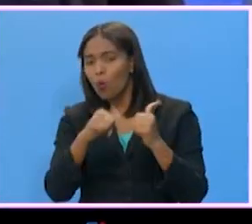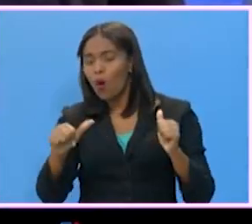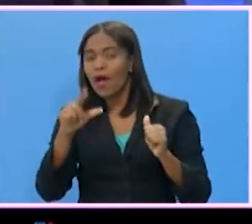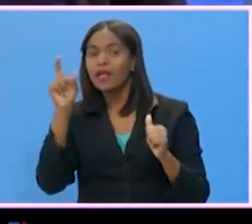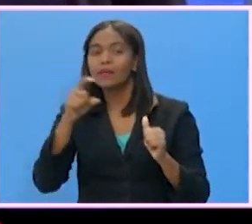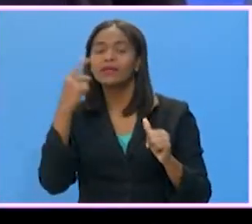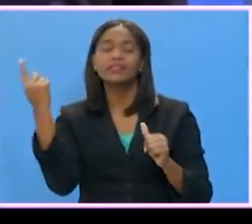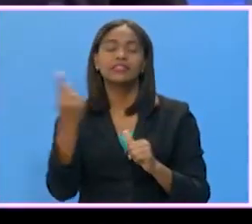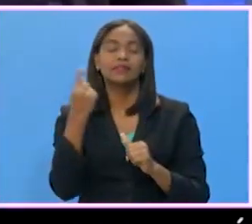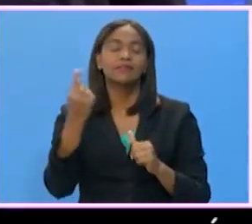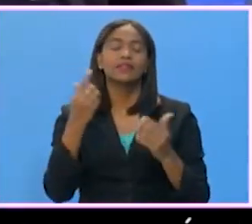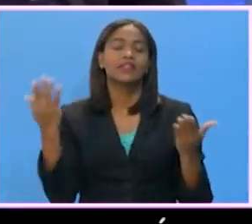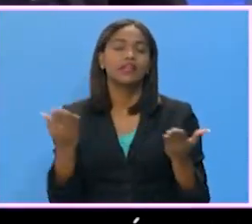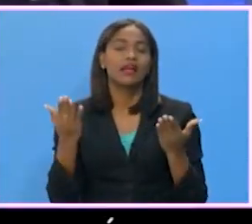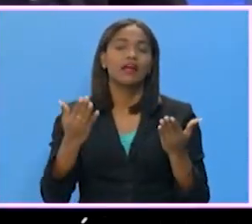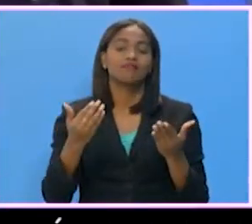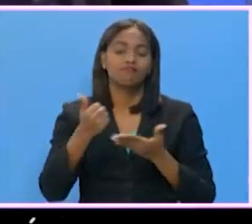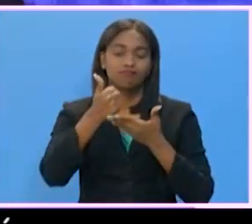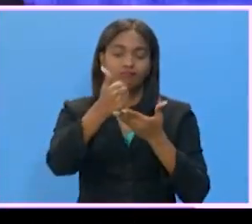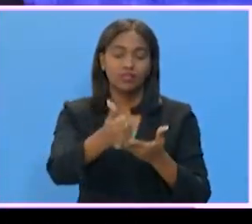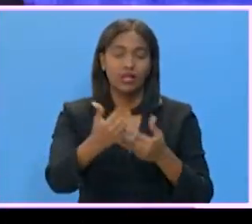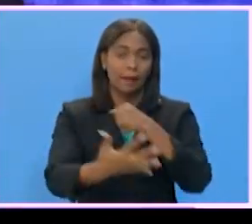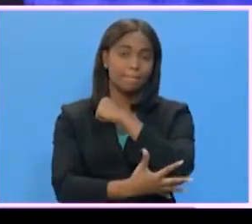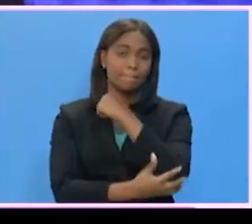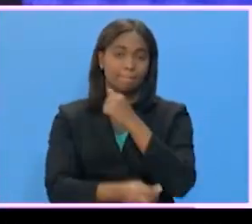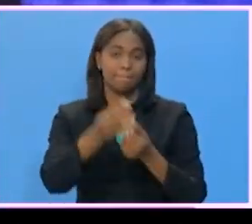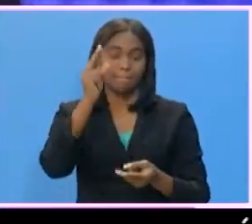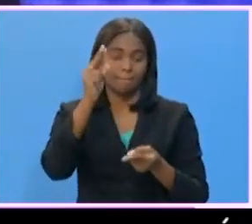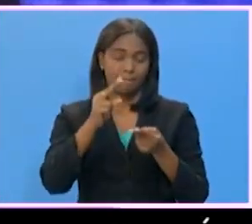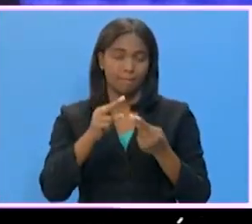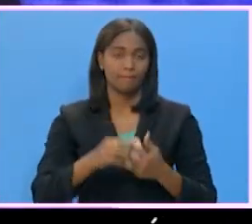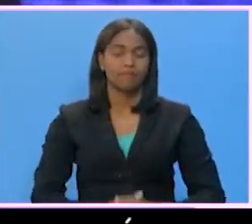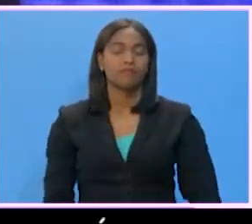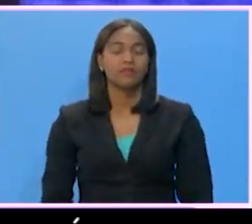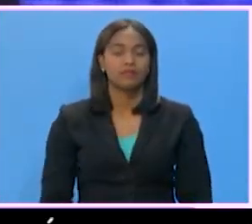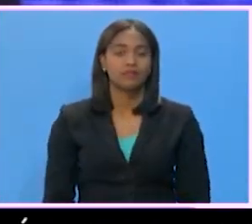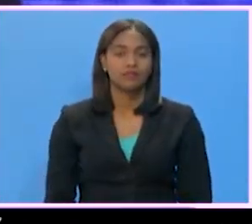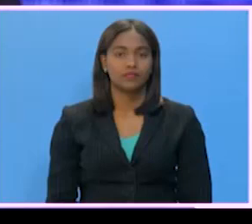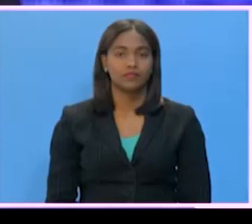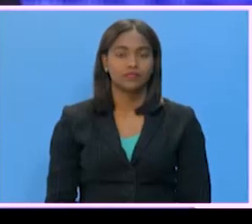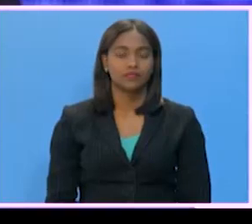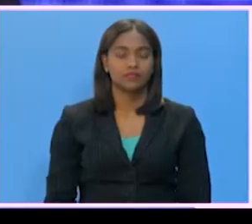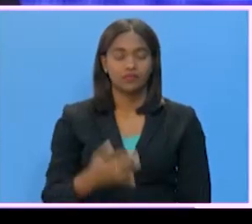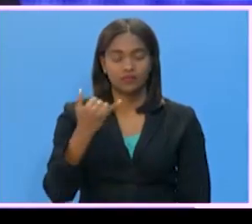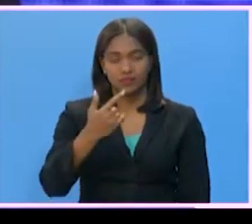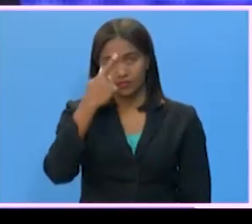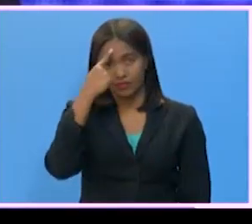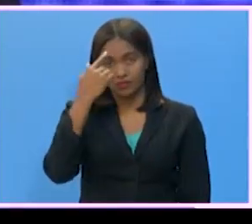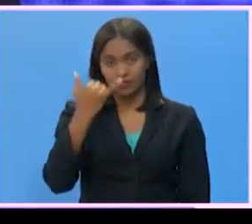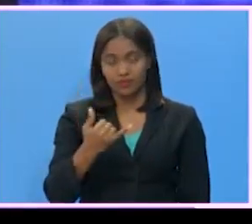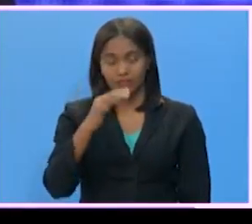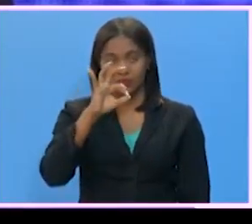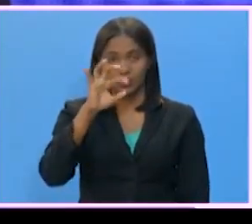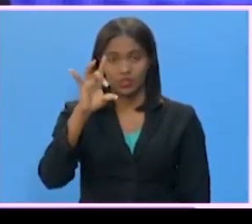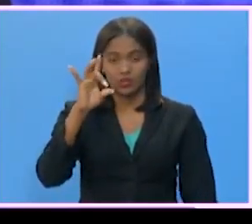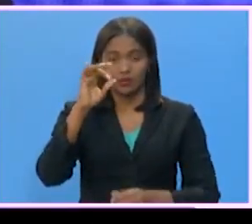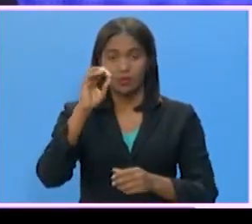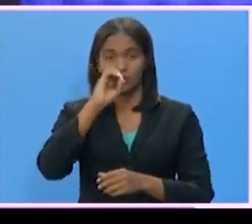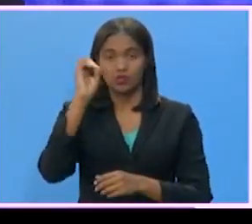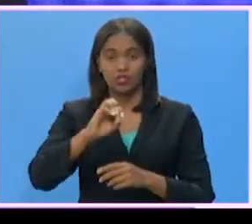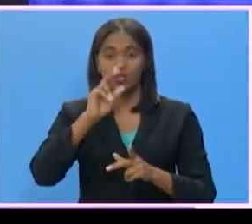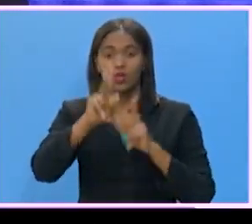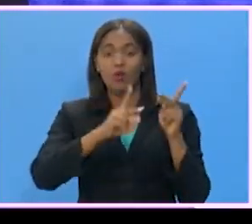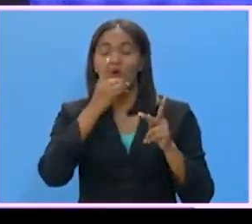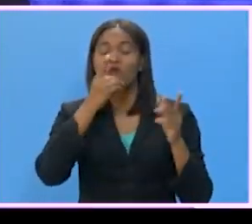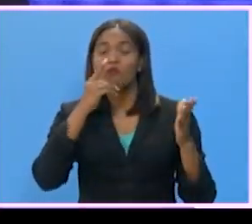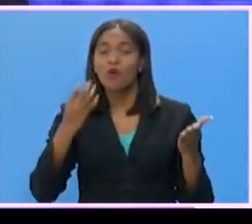ser disminuir los niveles de pobreza. Hoy por hoy ya el 98% de los dominicanos tiene su seguro médico básico